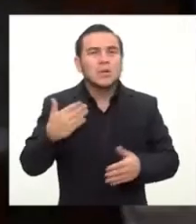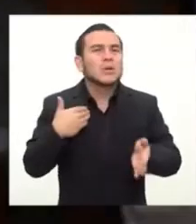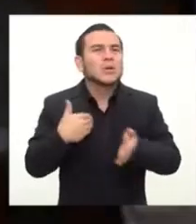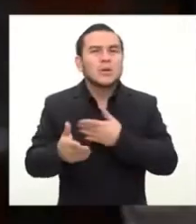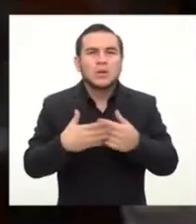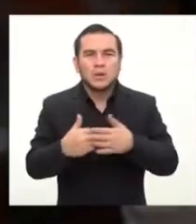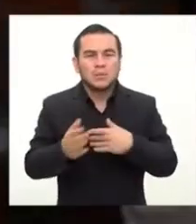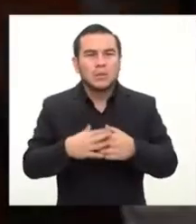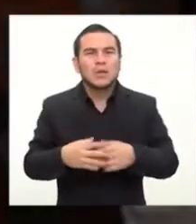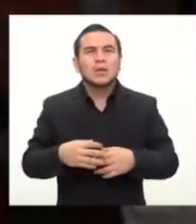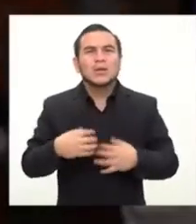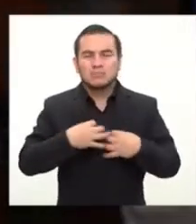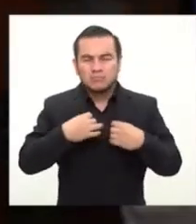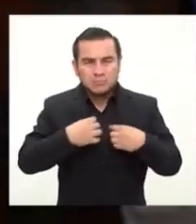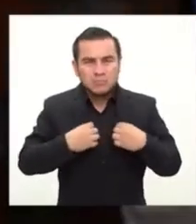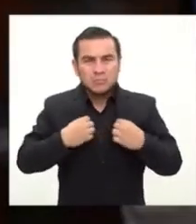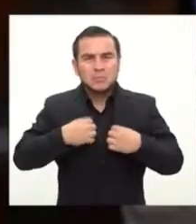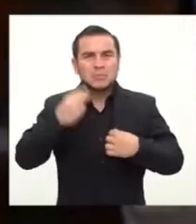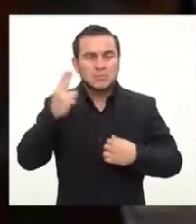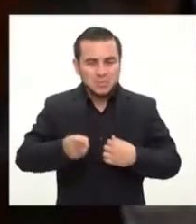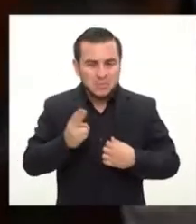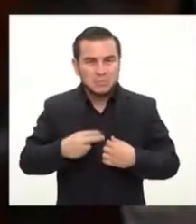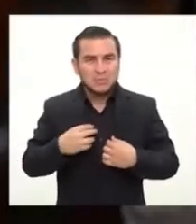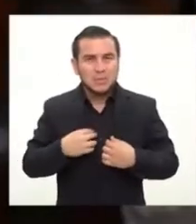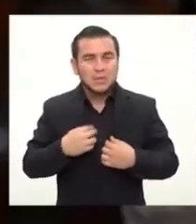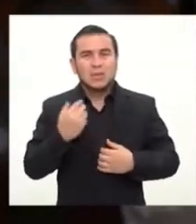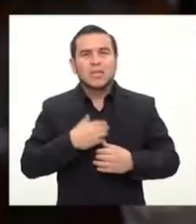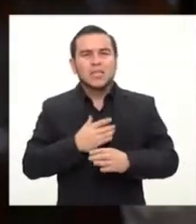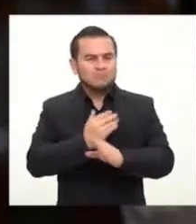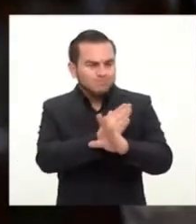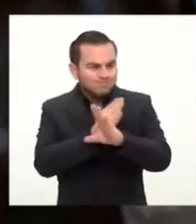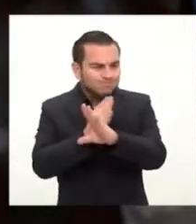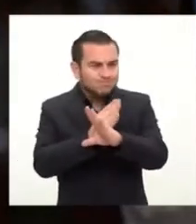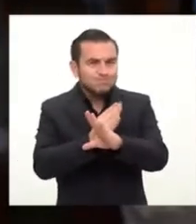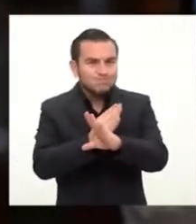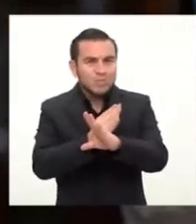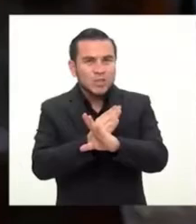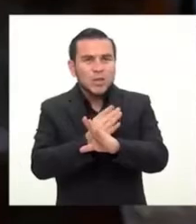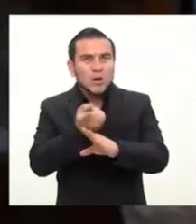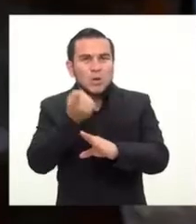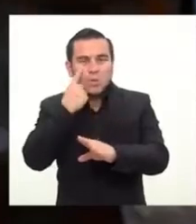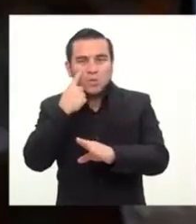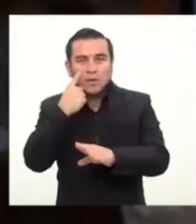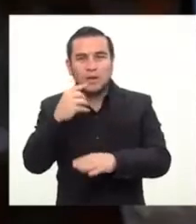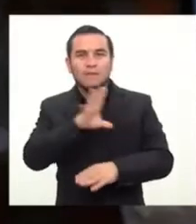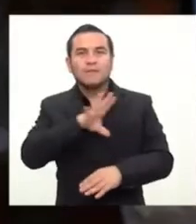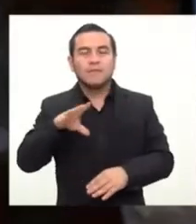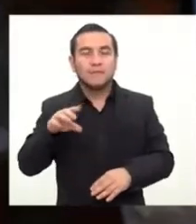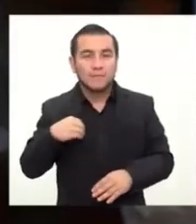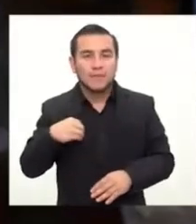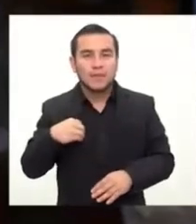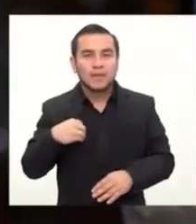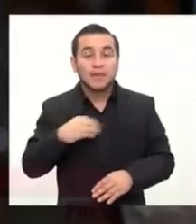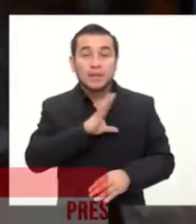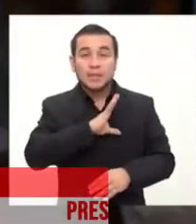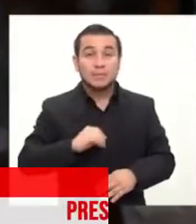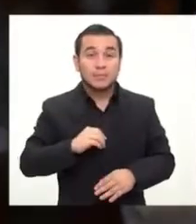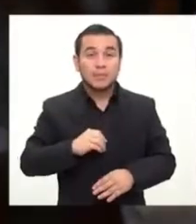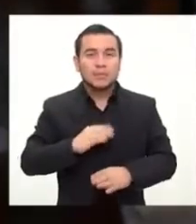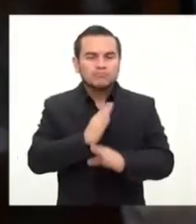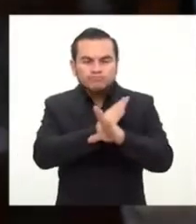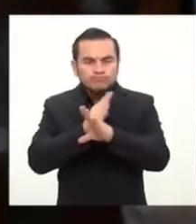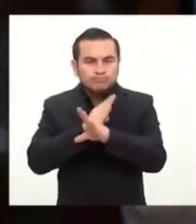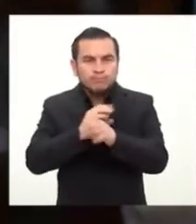opuesto pues con esta misma ropa vamos a salir a defender al pueblo salvadoreño a proteger a la familia salvadoreños de este virus